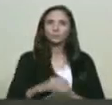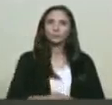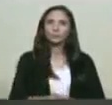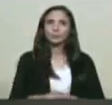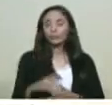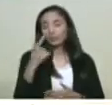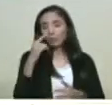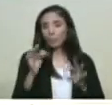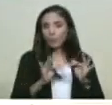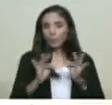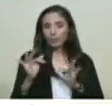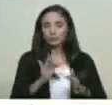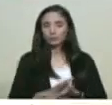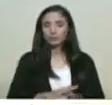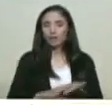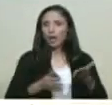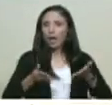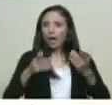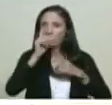Preparémonos para el tricentenario de Miranda.